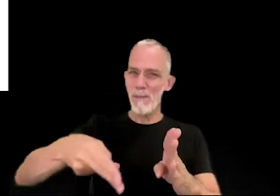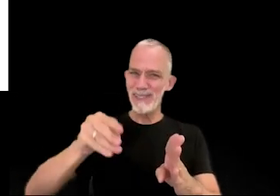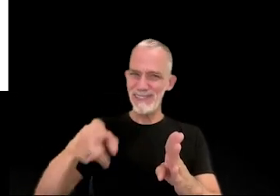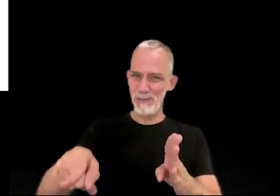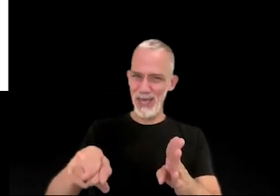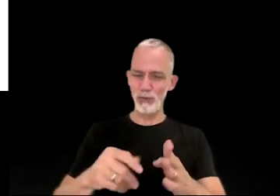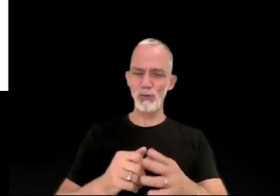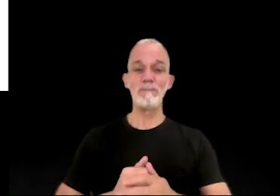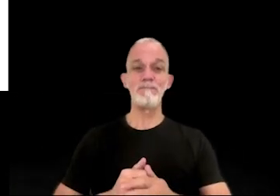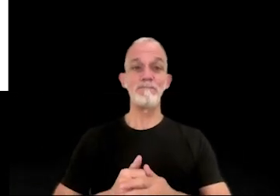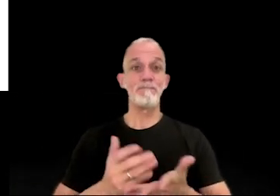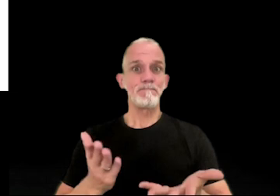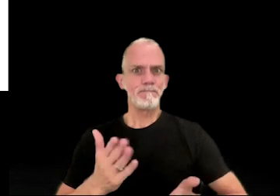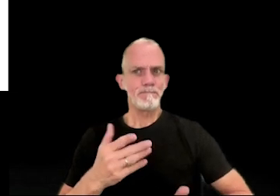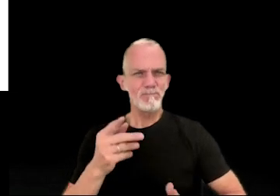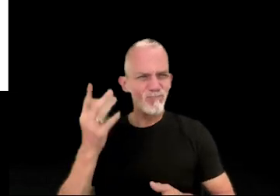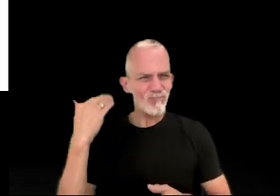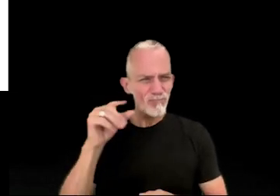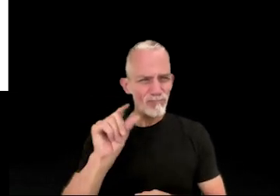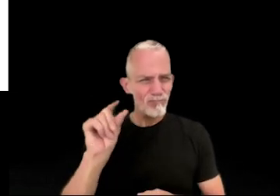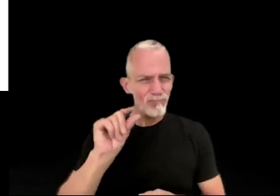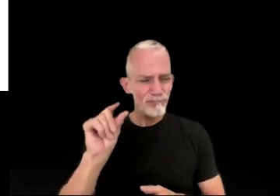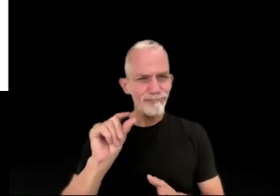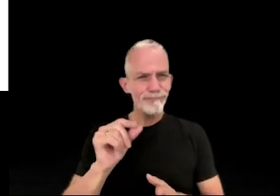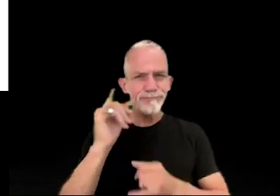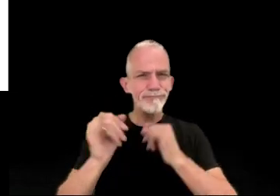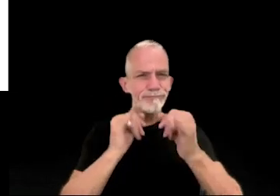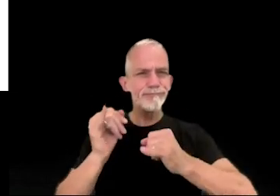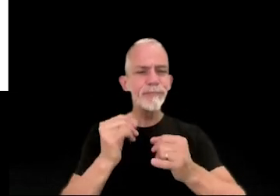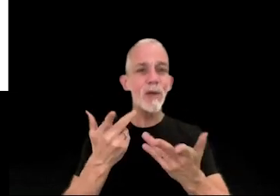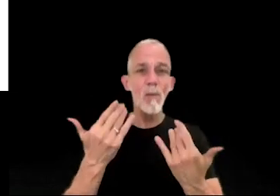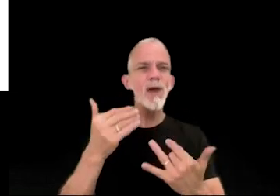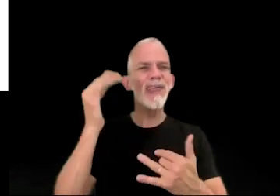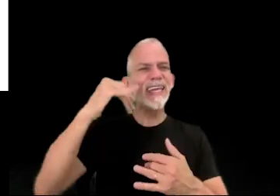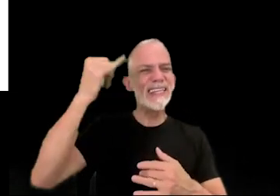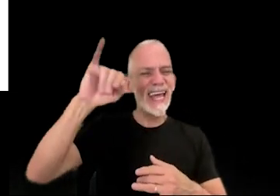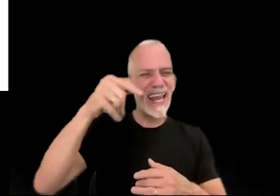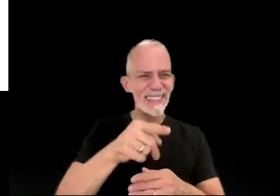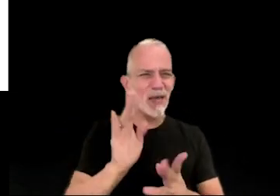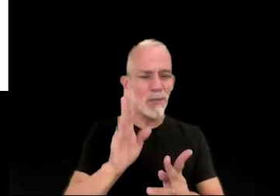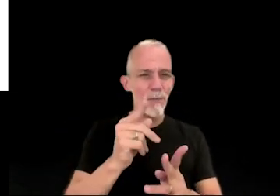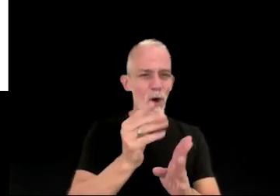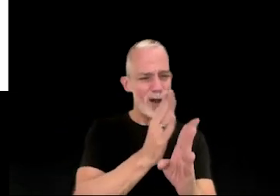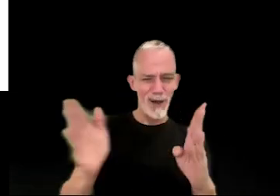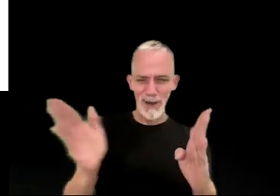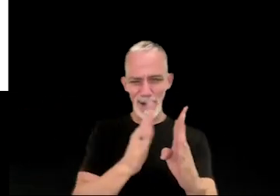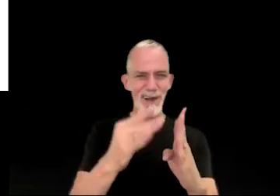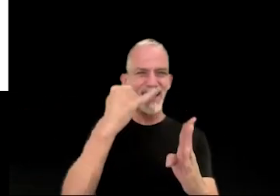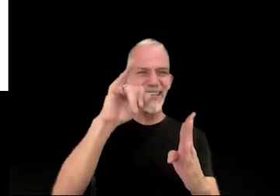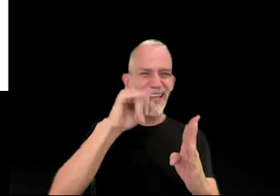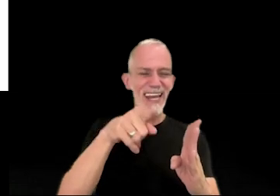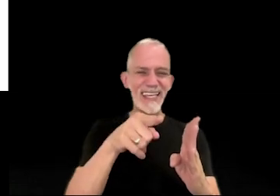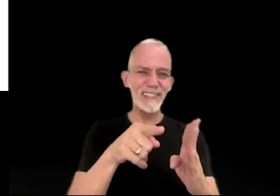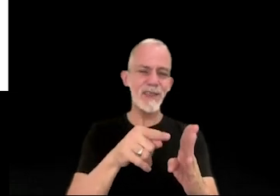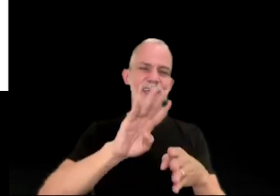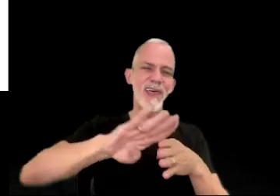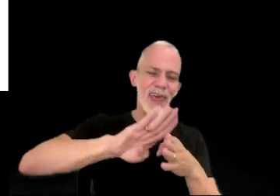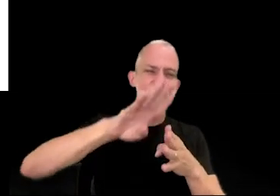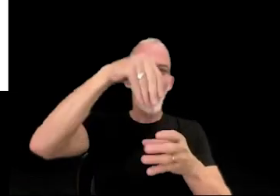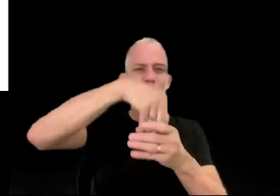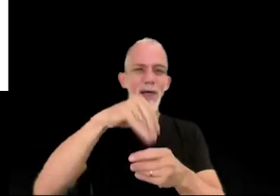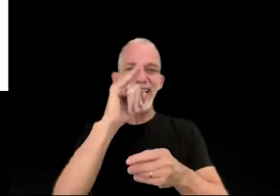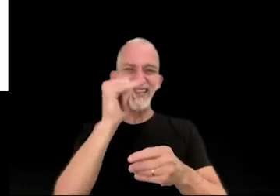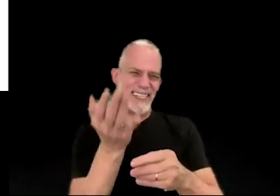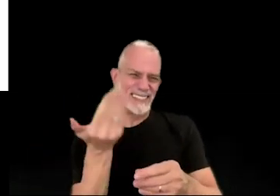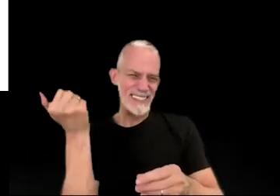Nosotros hablamos hace un rato de que podríamos regularizar intereses y resarcitorios, punitorios de obligaciones incluidas. De la misma